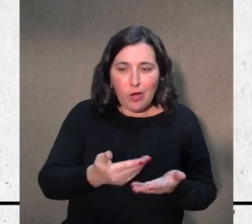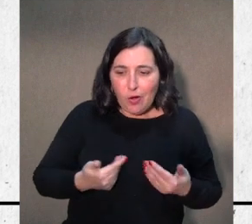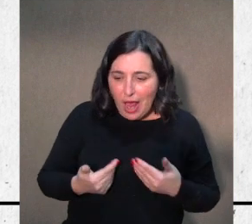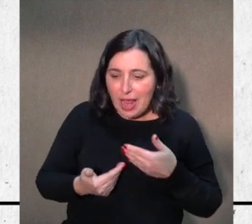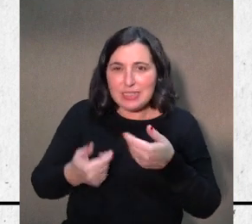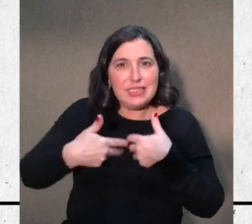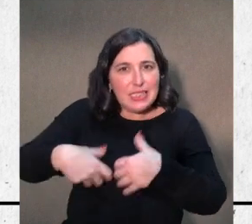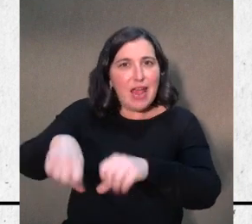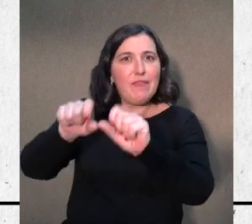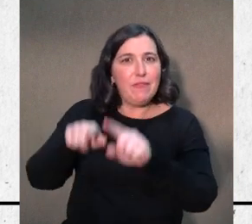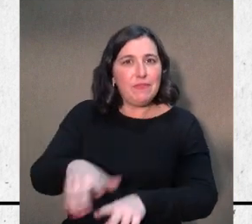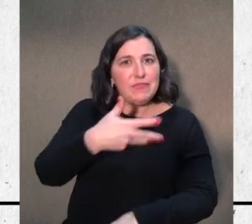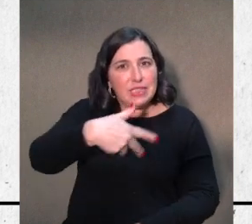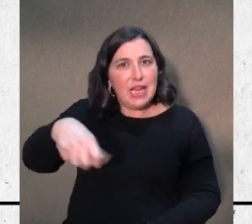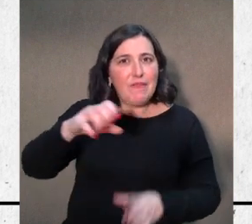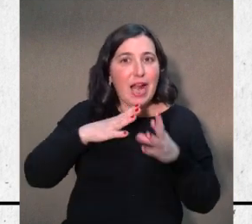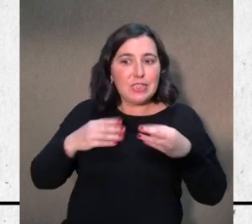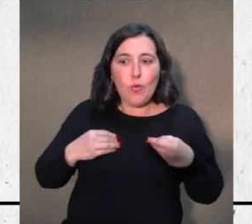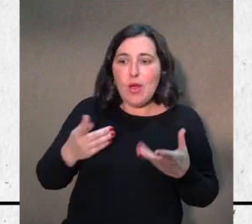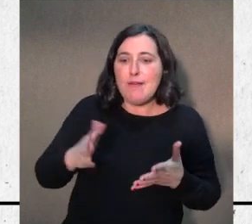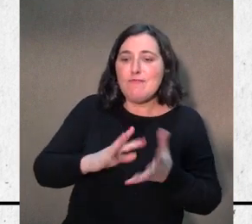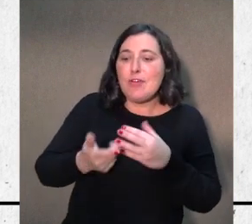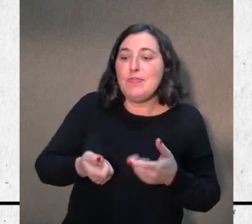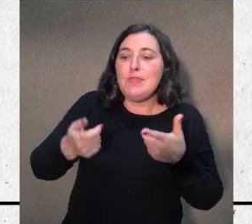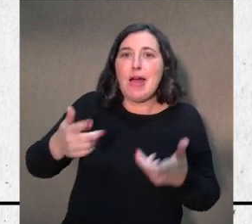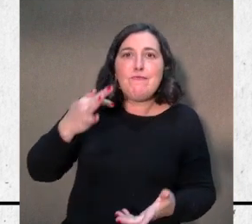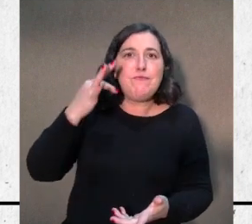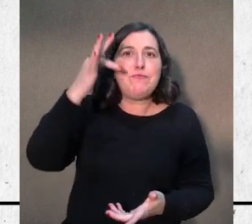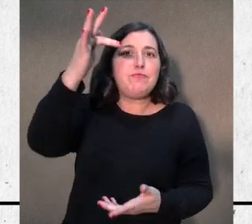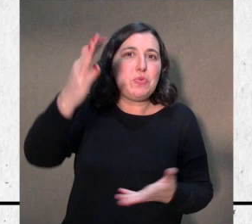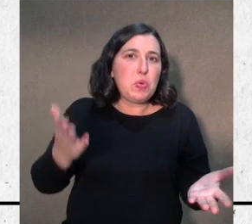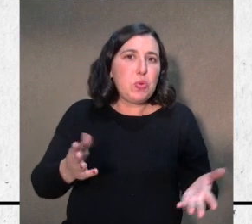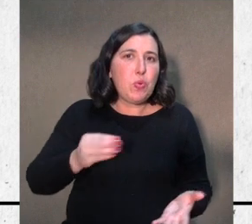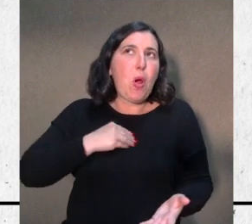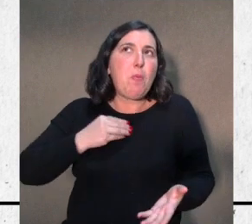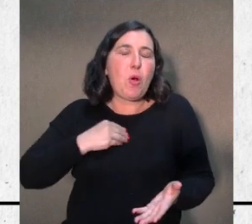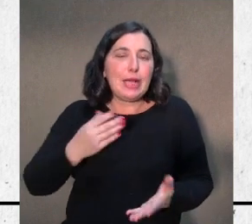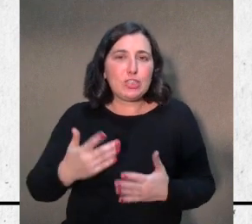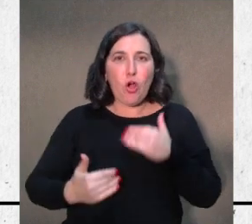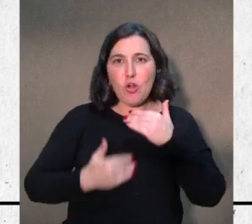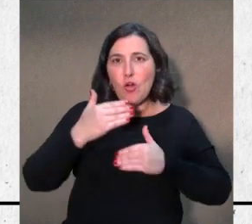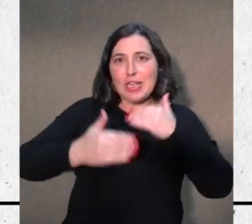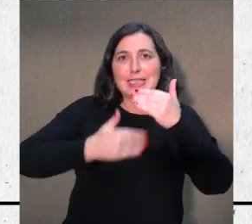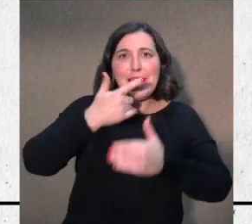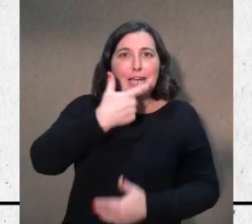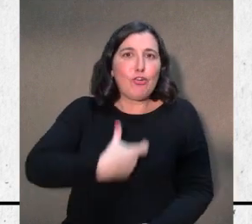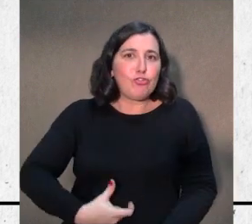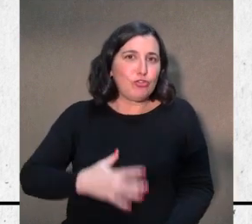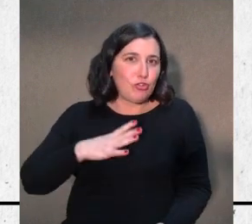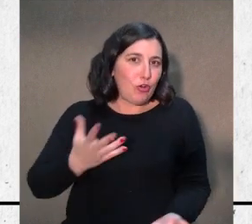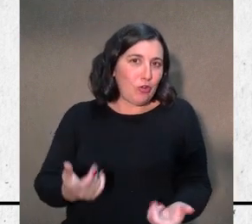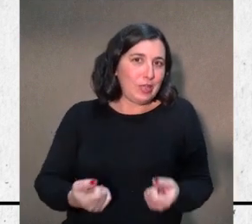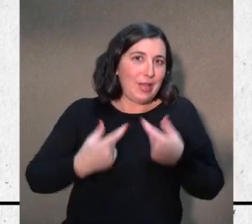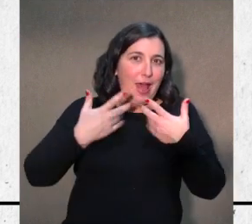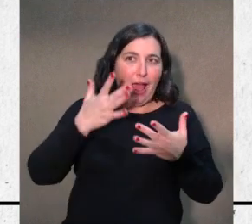el desarrollo humano de las personas y lo enriquecedor que es el arte y la música en este caso, ¿no?